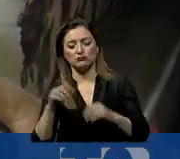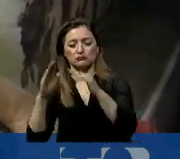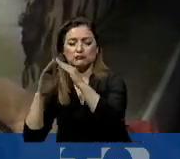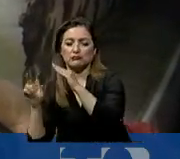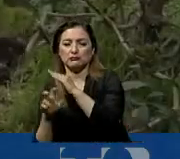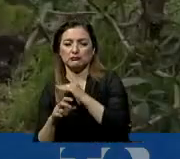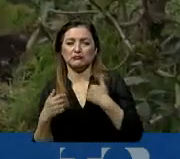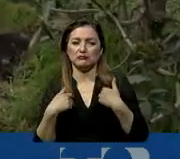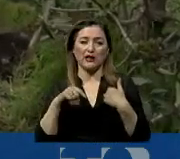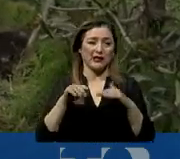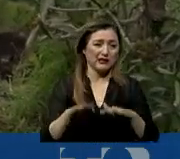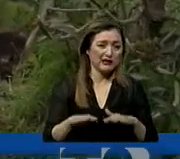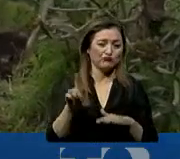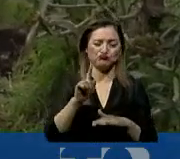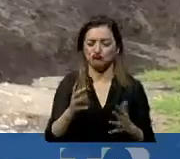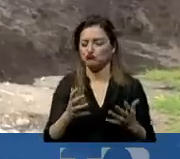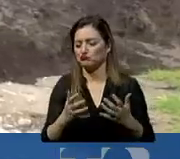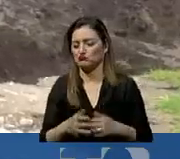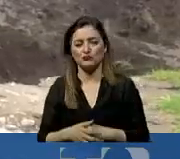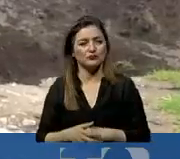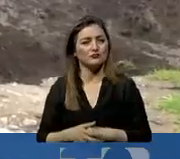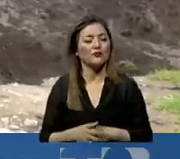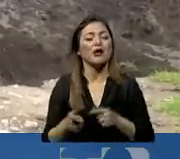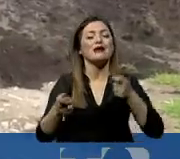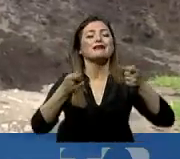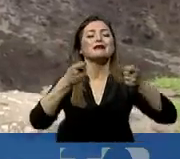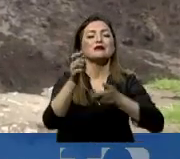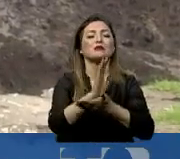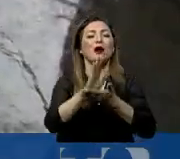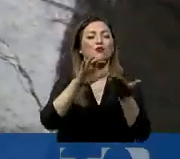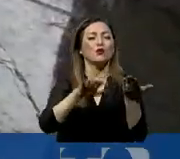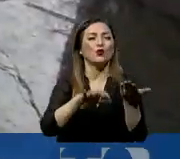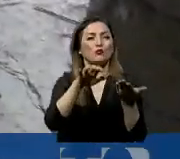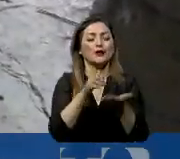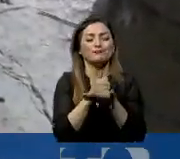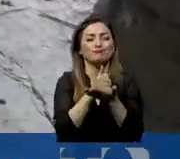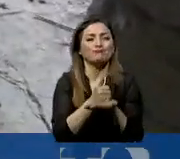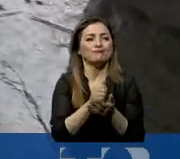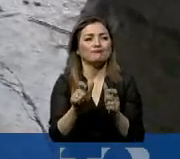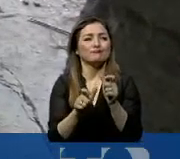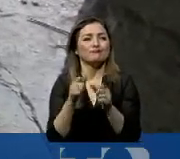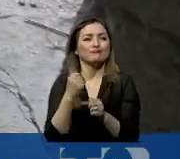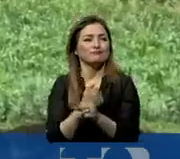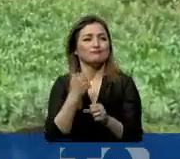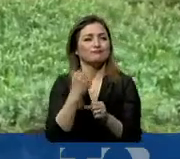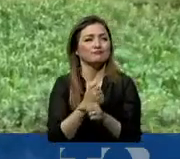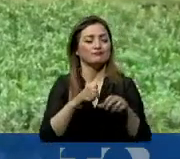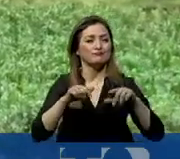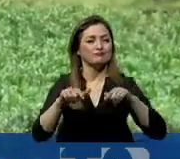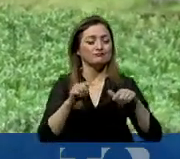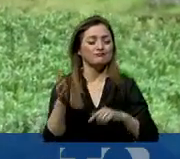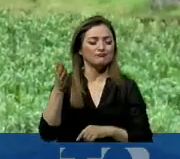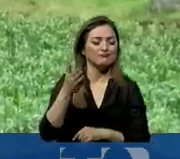queremos estar aquí. Los dirigentes de la parroquia buscan la forma de ayudar a los comuneros. En su trabajo de territorio